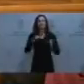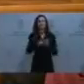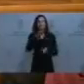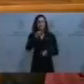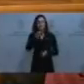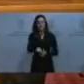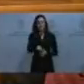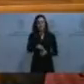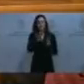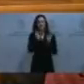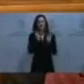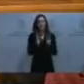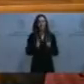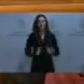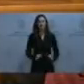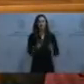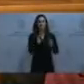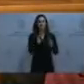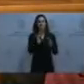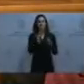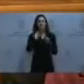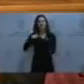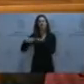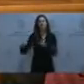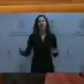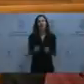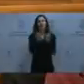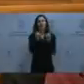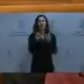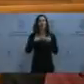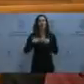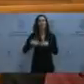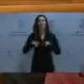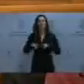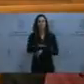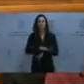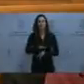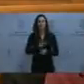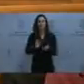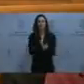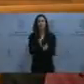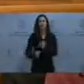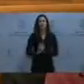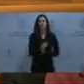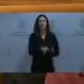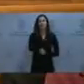a Sogepsa para el desarrollo de distintas actuaciones de suelo industrial préstamos por importe de